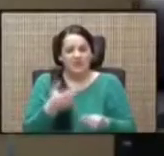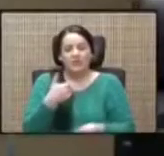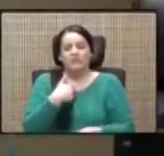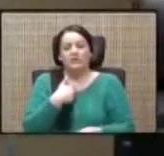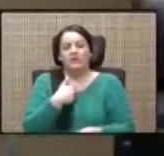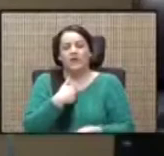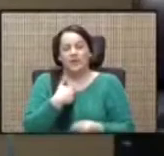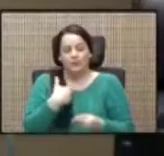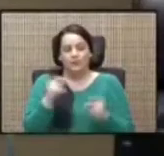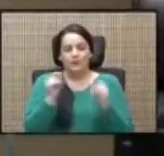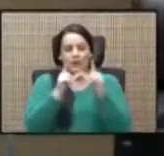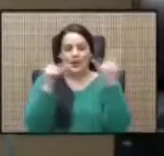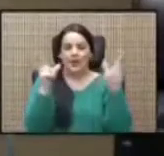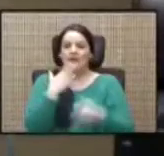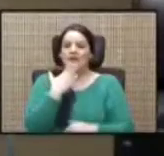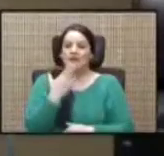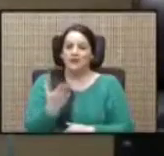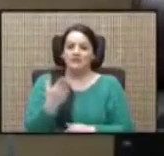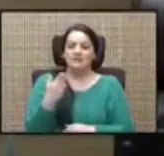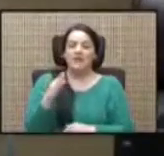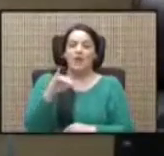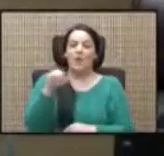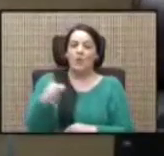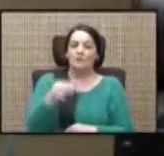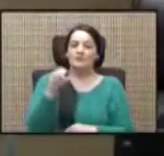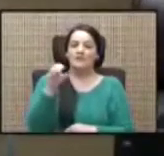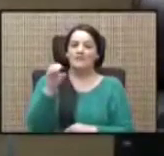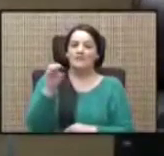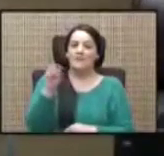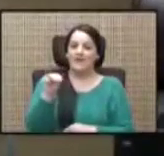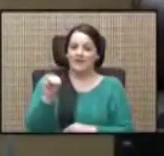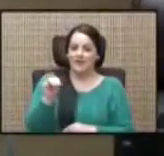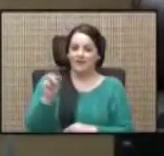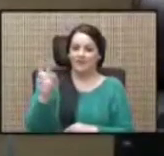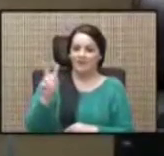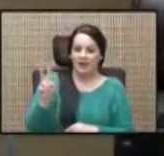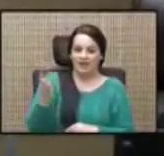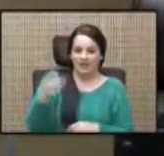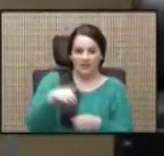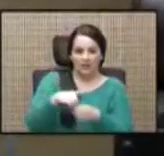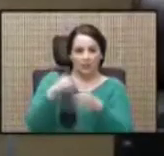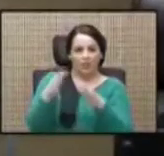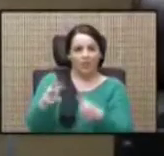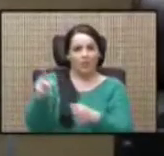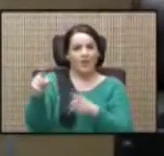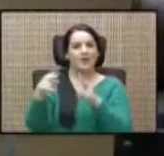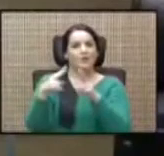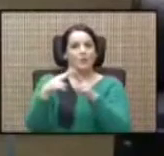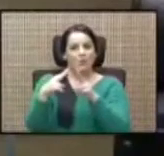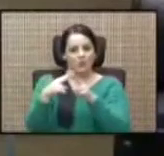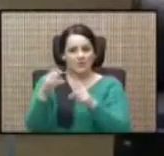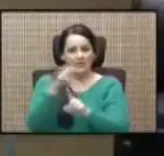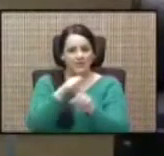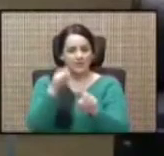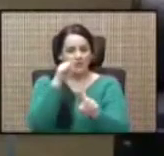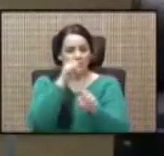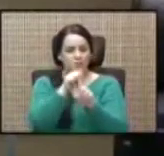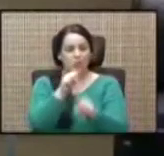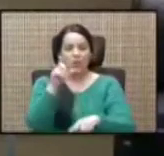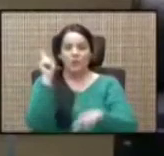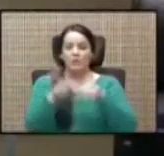María Villalta, que también se ha pronunciado porque conoce la situación. No es posible que